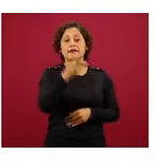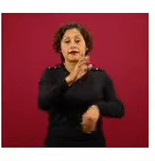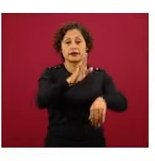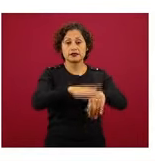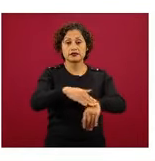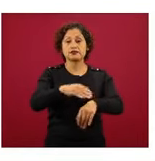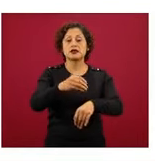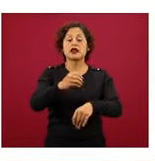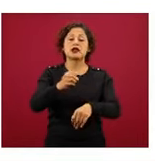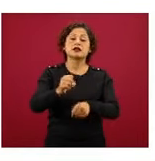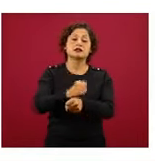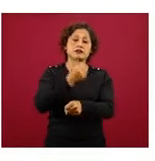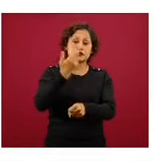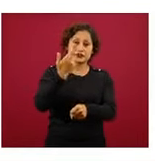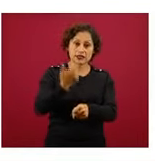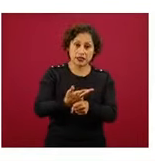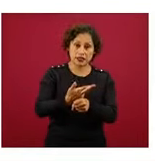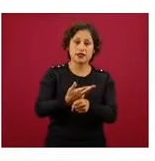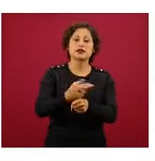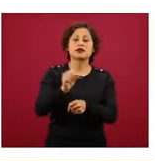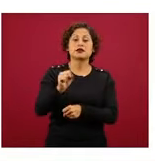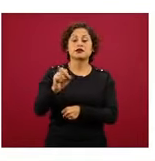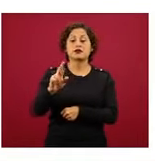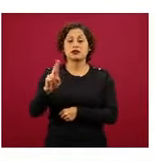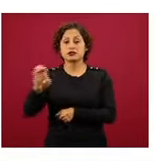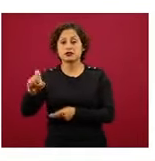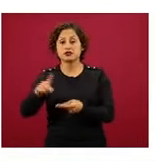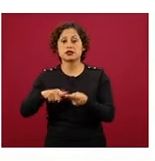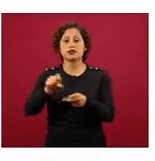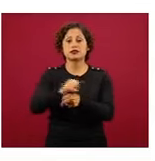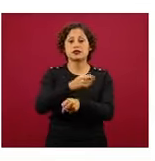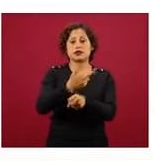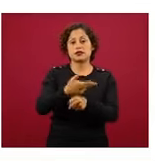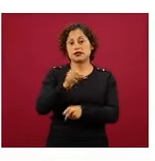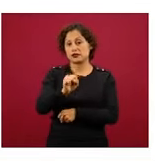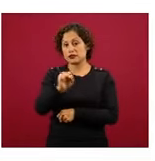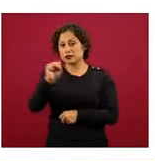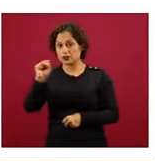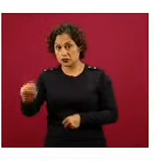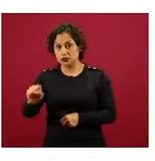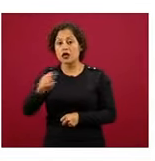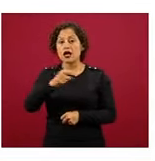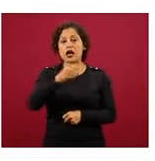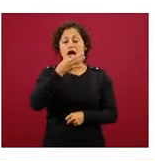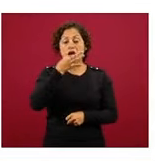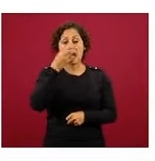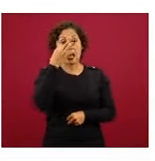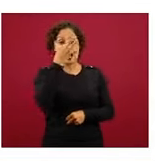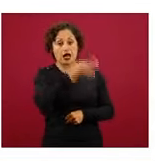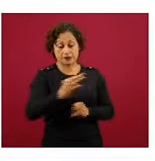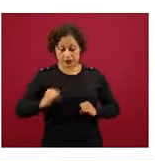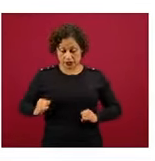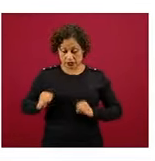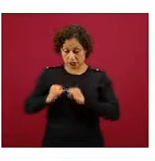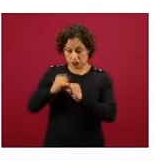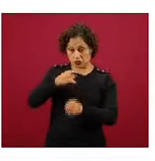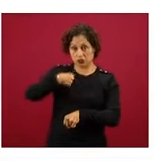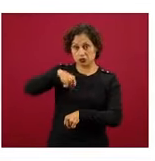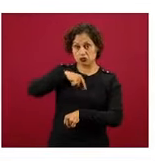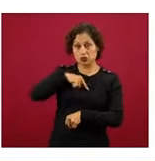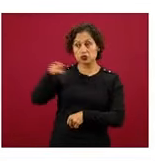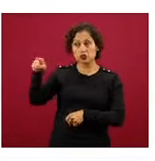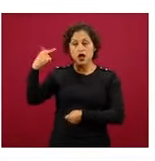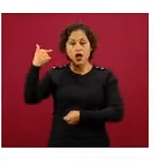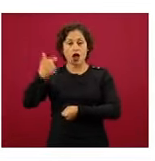Exteriores y al secretario de Salud que nuestro instituto ha sido reconocido como centro colaborador de la